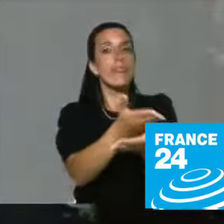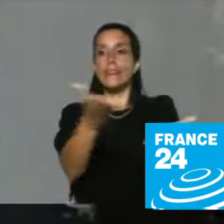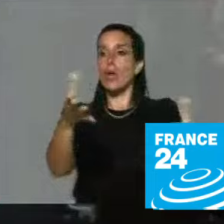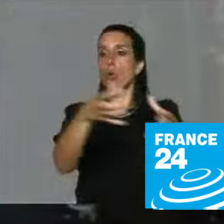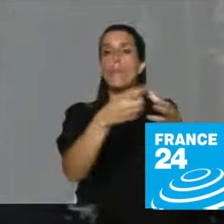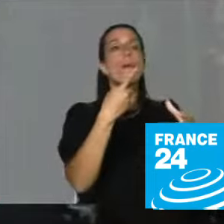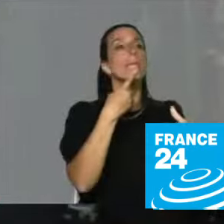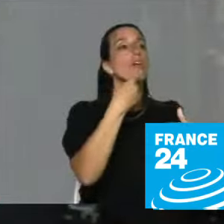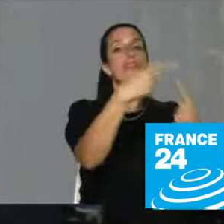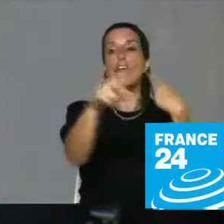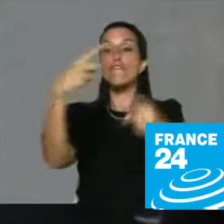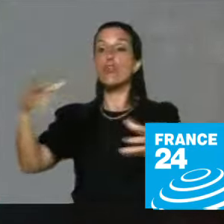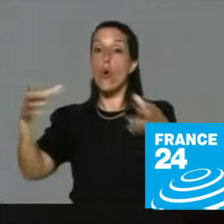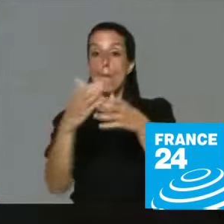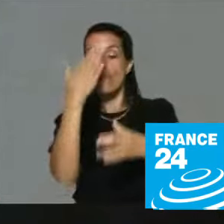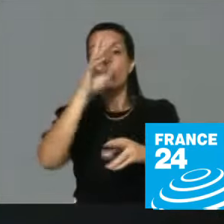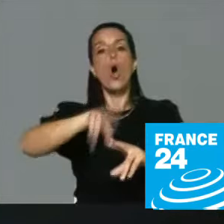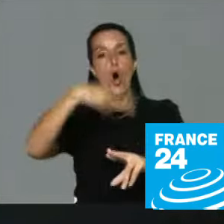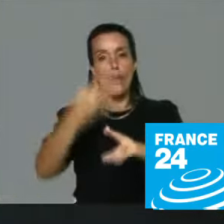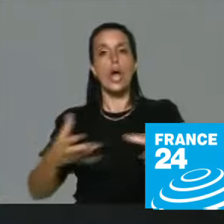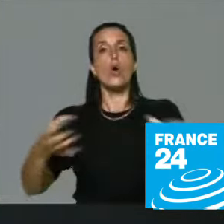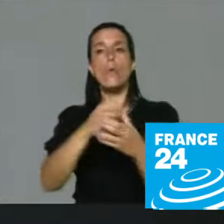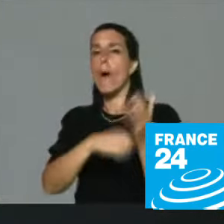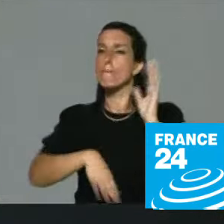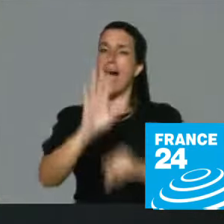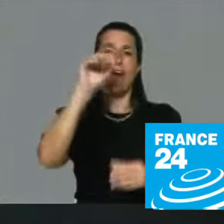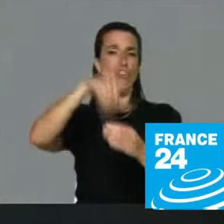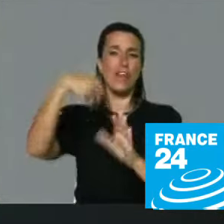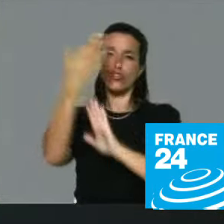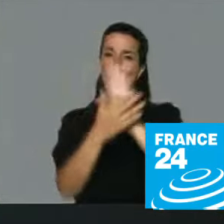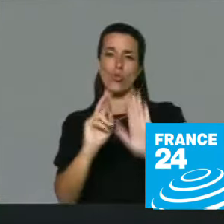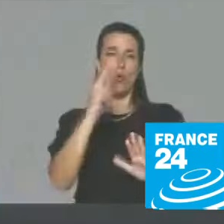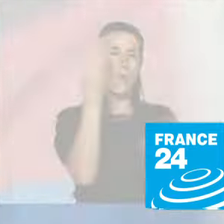partidos es nuevamente el partido más votado del Uruguay.